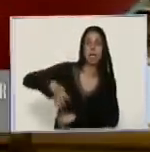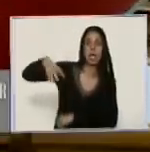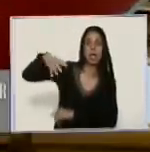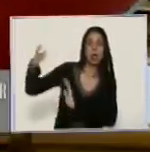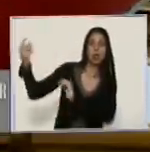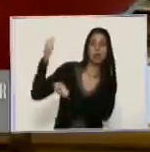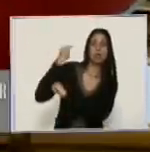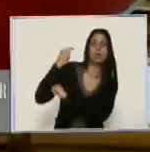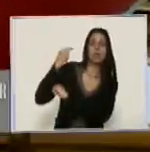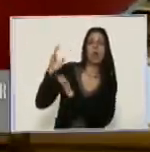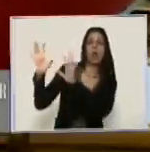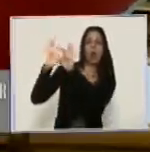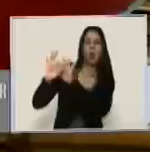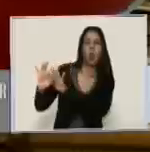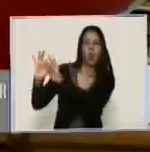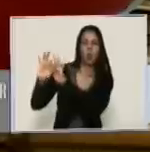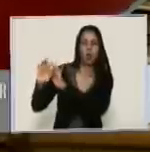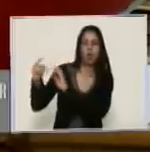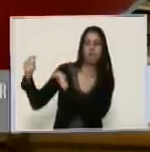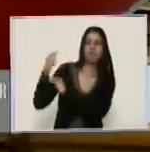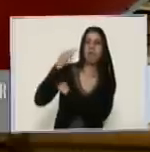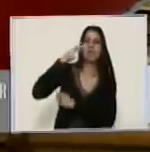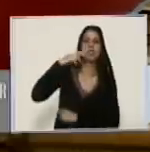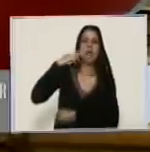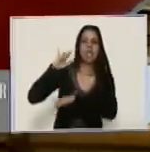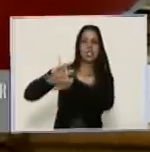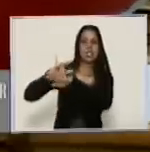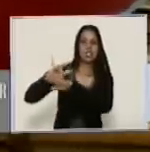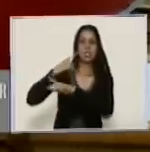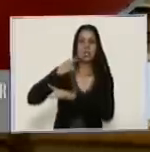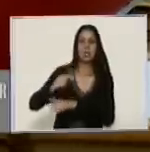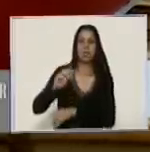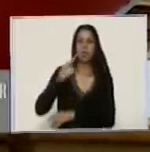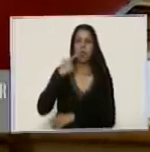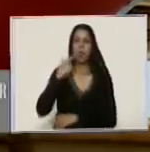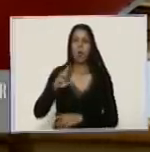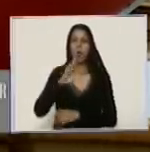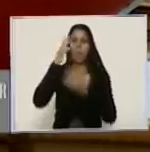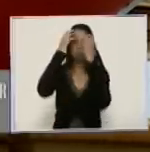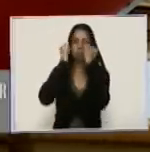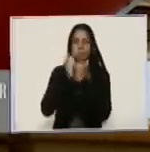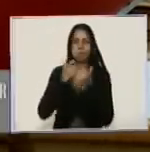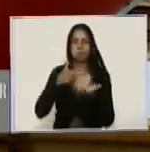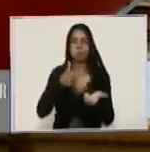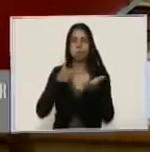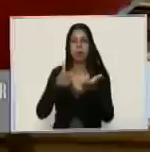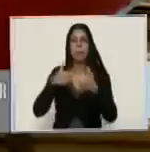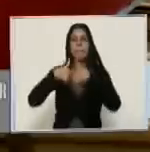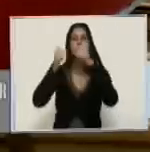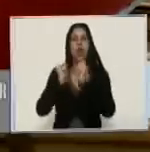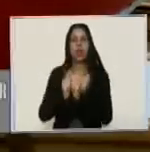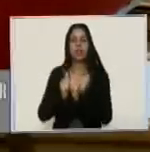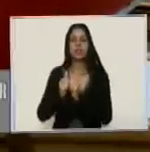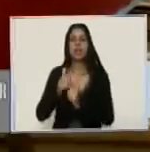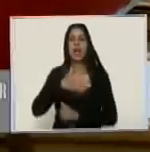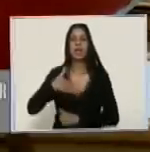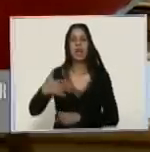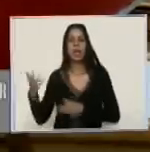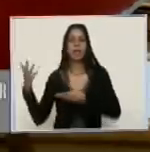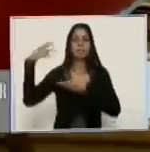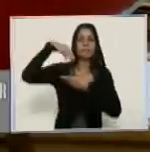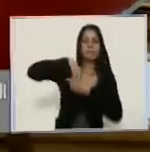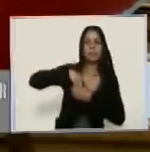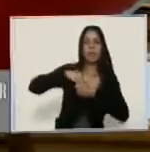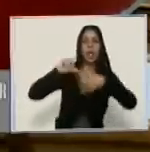el unilateralismo, el racismo, el fascismo y el uso de la violencia pretenden recolonizar nuestra región